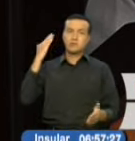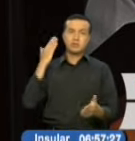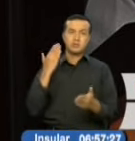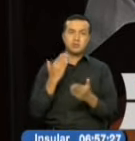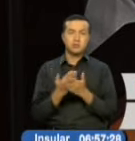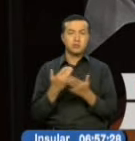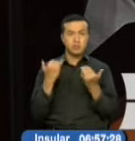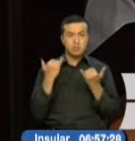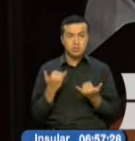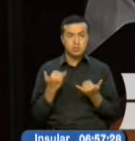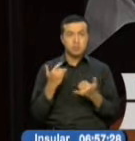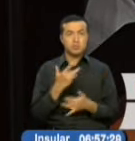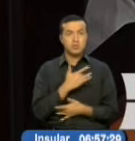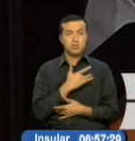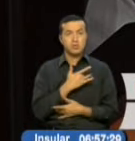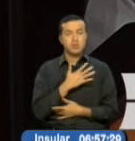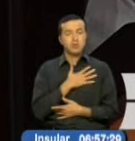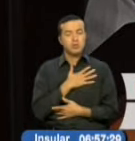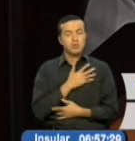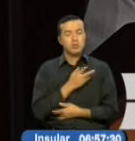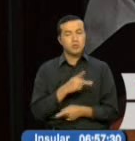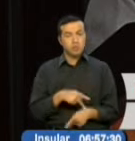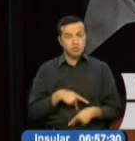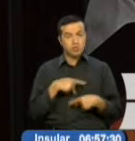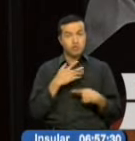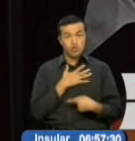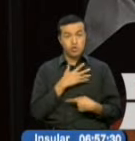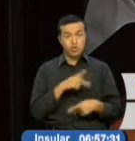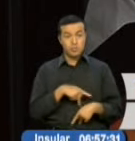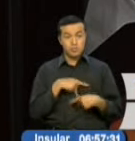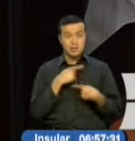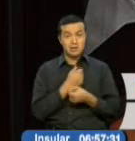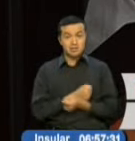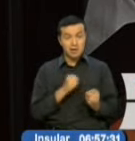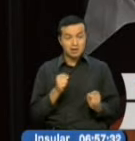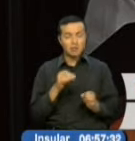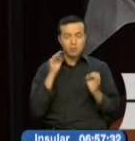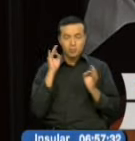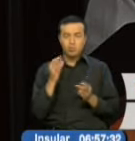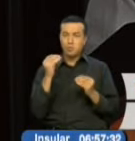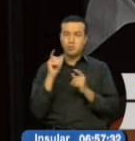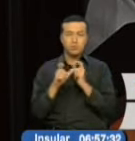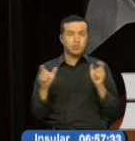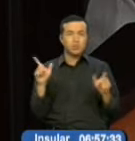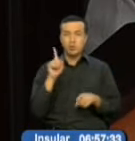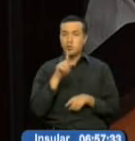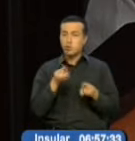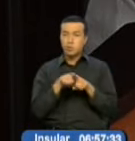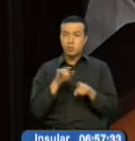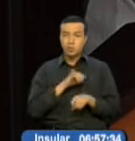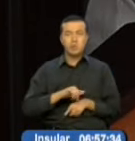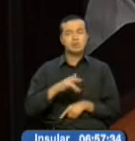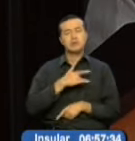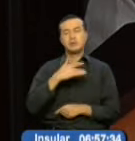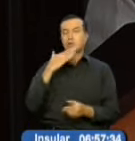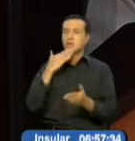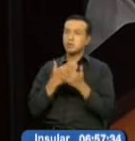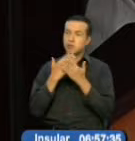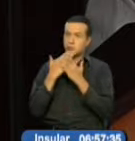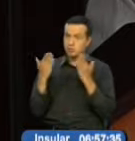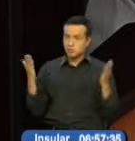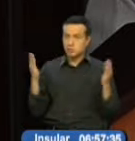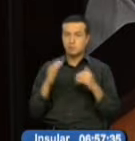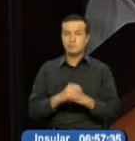Hoy día una sobreviviente y va a haber muchas personas que también están eternamente agradecidas con ustedes.